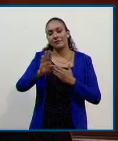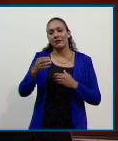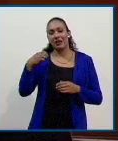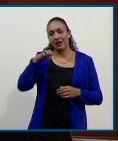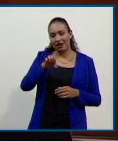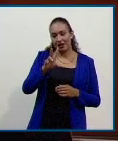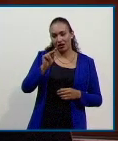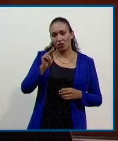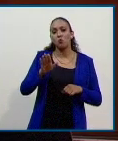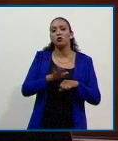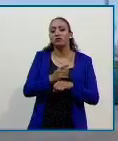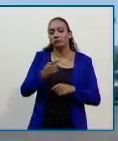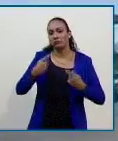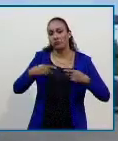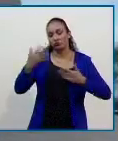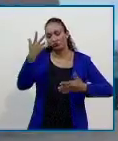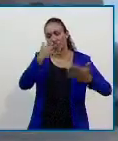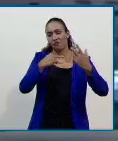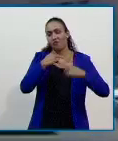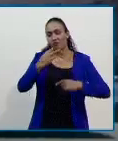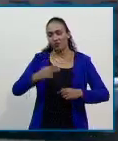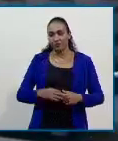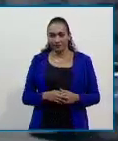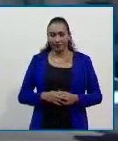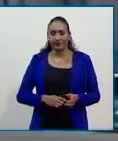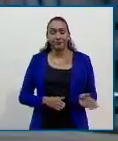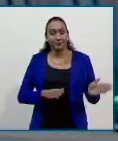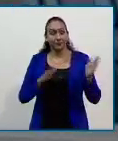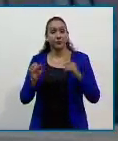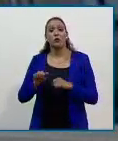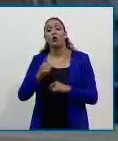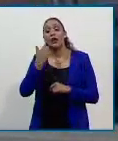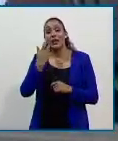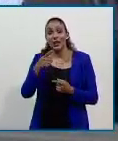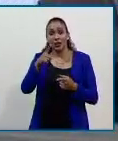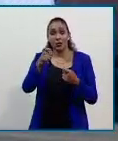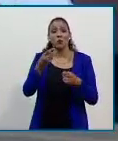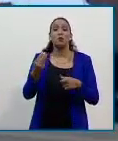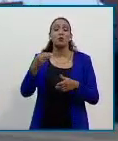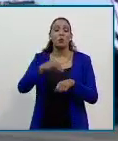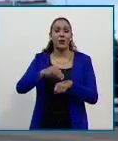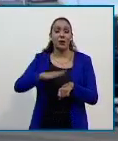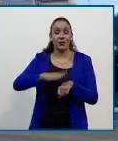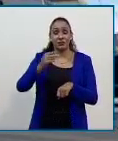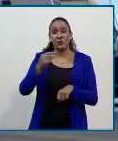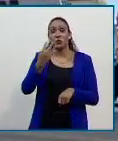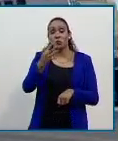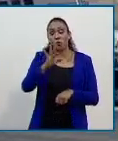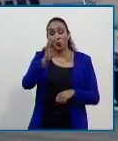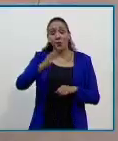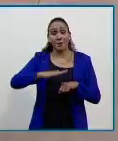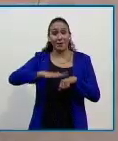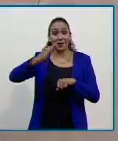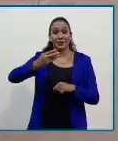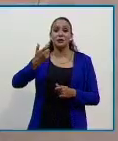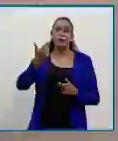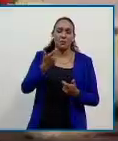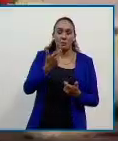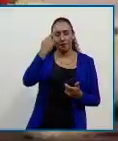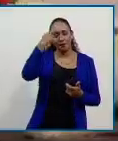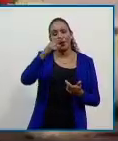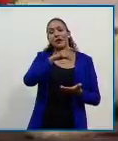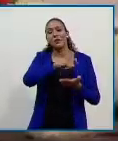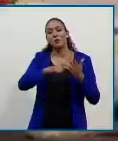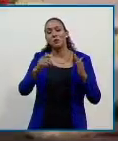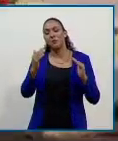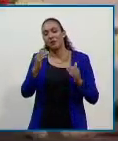normas invalidadas de Chihuahua, destacan las que imponían un cobro adicional del 4% de los impuestos predial y sobrecompra de inmuebles